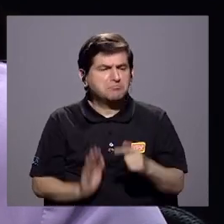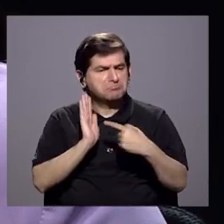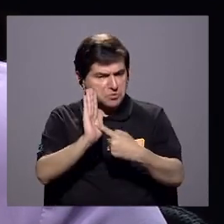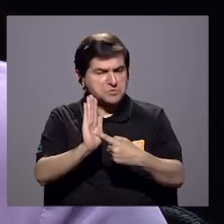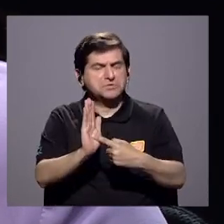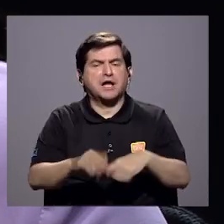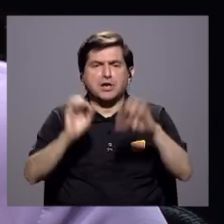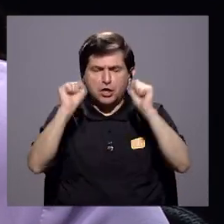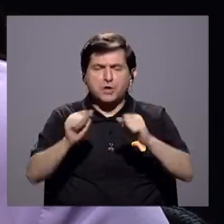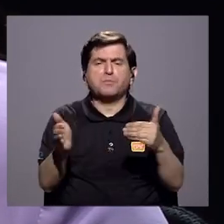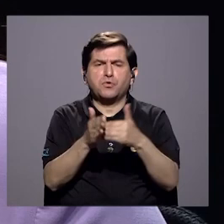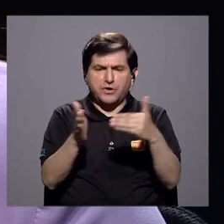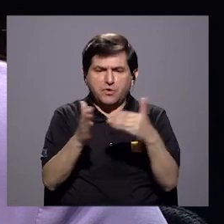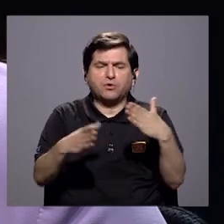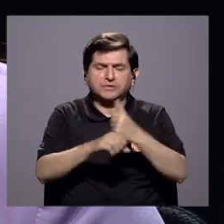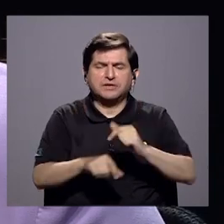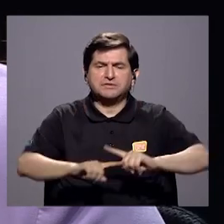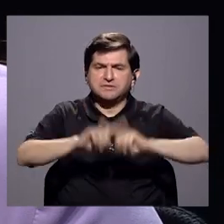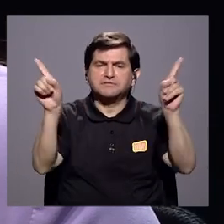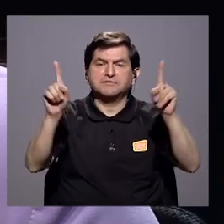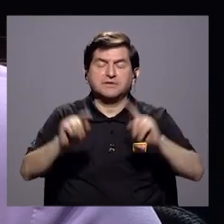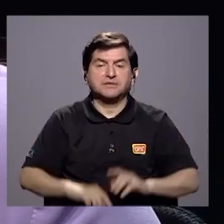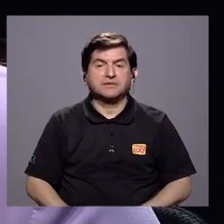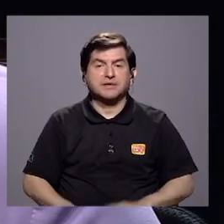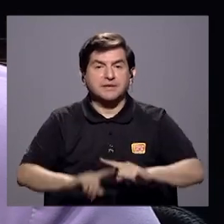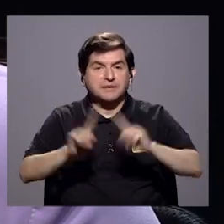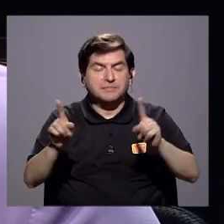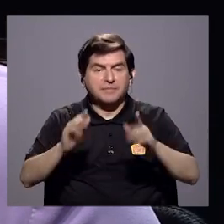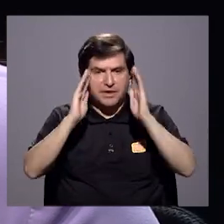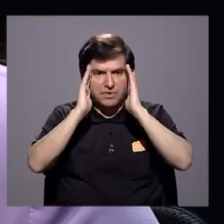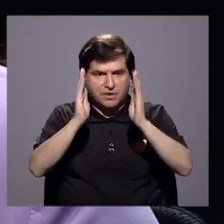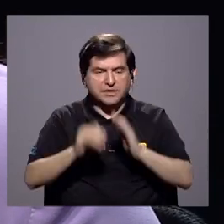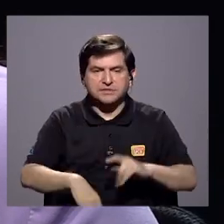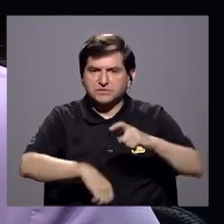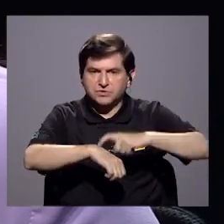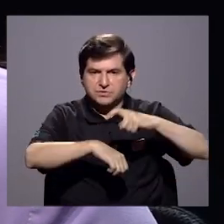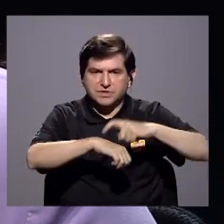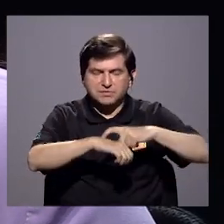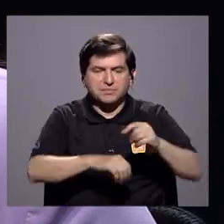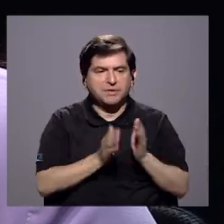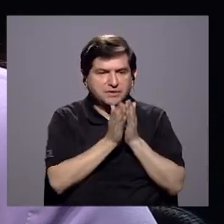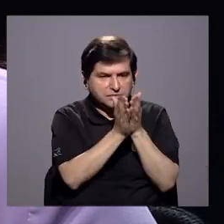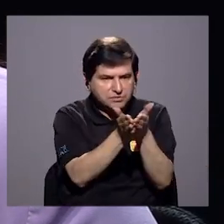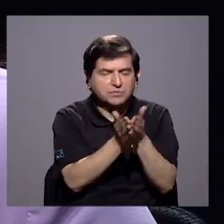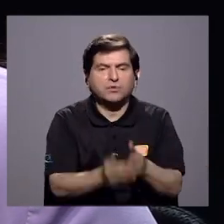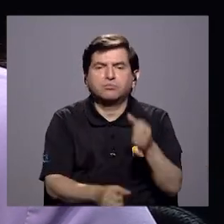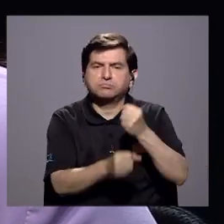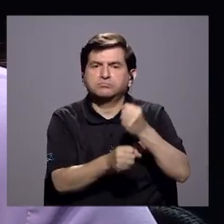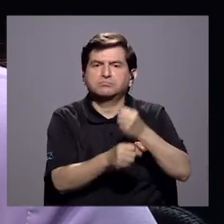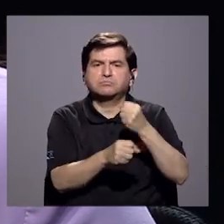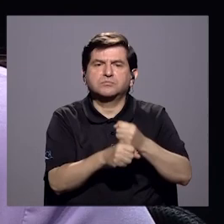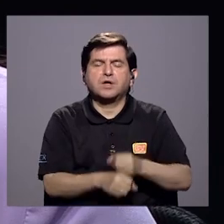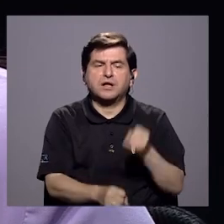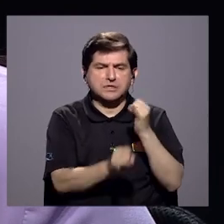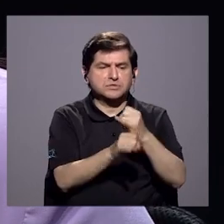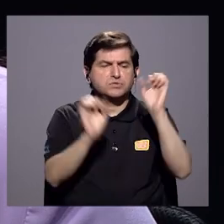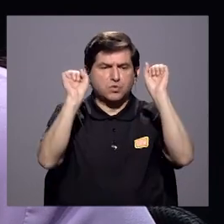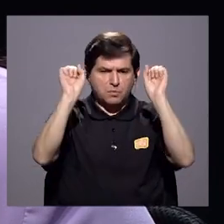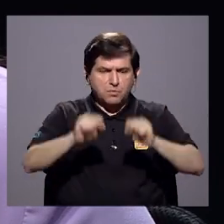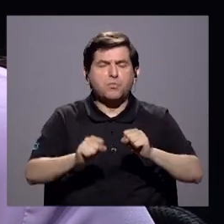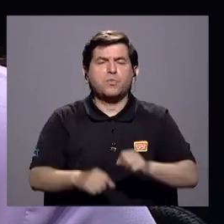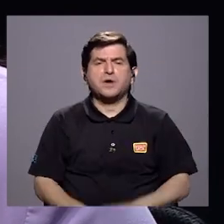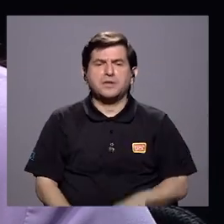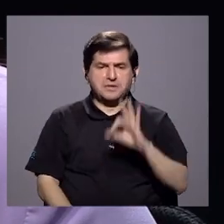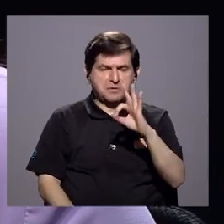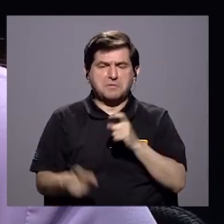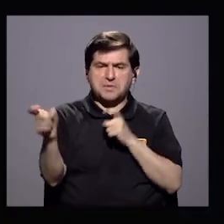y esto se puede reencaminar así. Pero esos días que atendimos buques, realmente yo debo decir que operativamente Japteva demostró de lo que puede ser